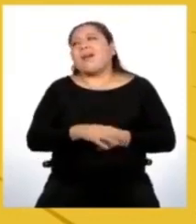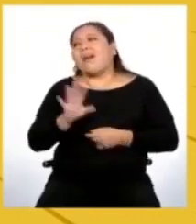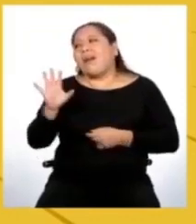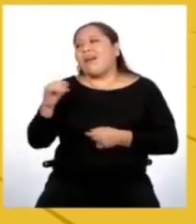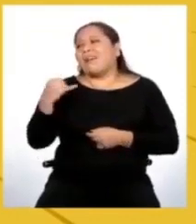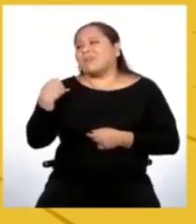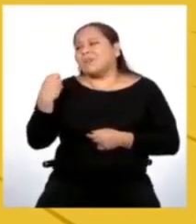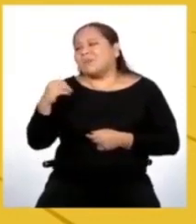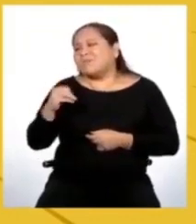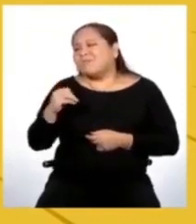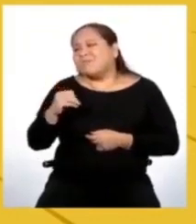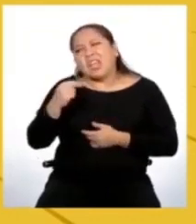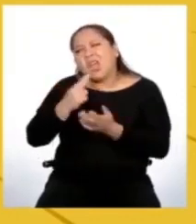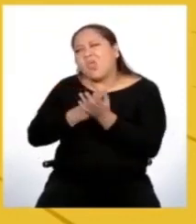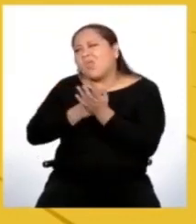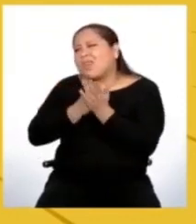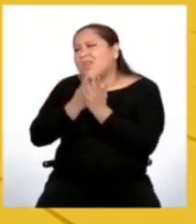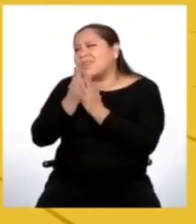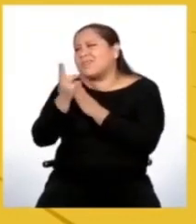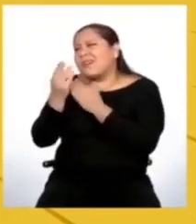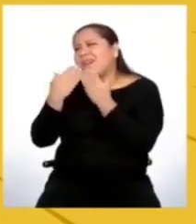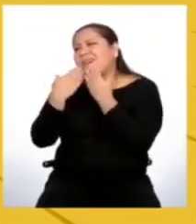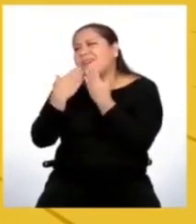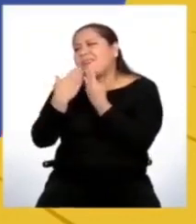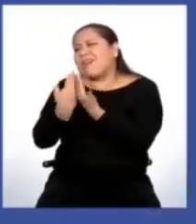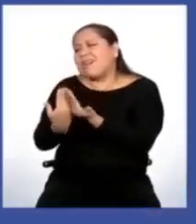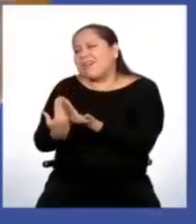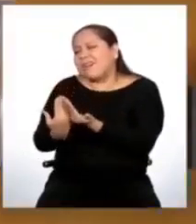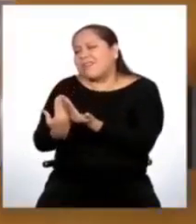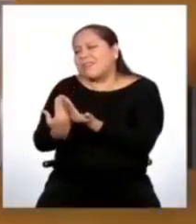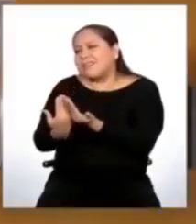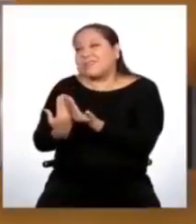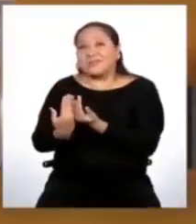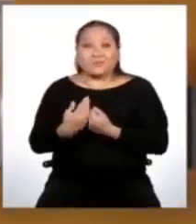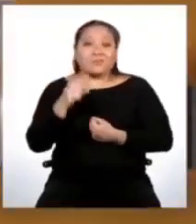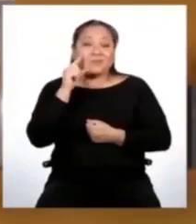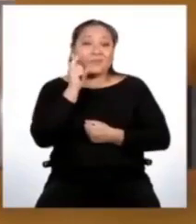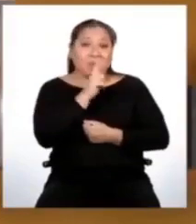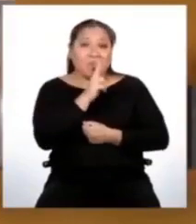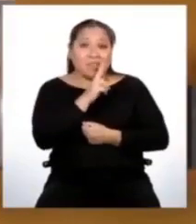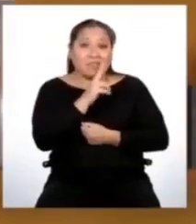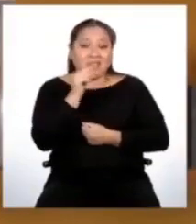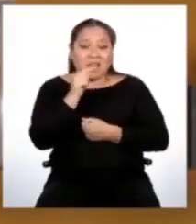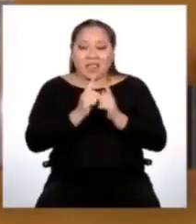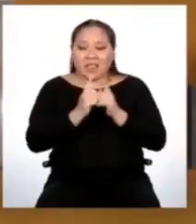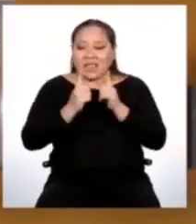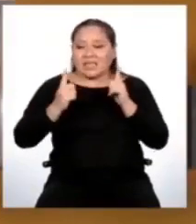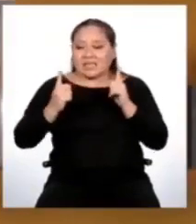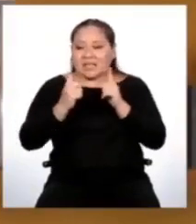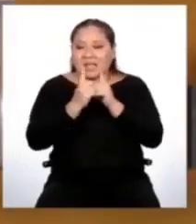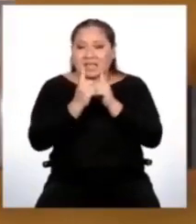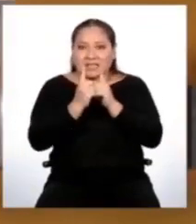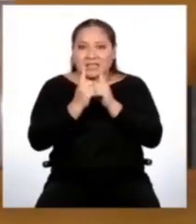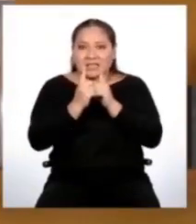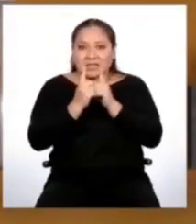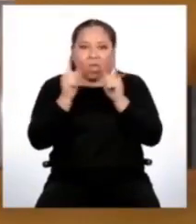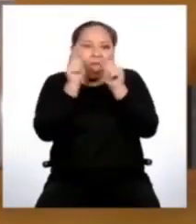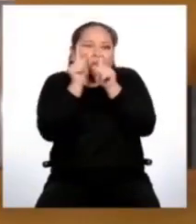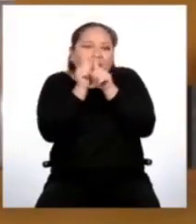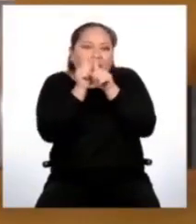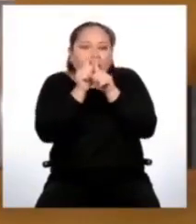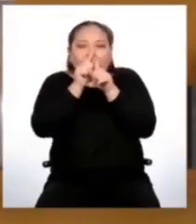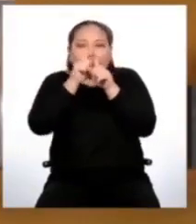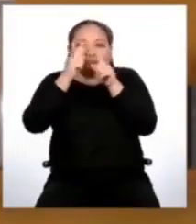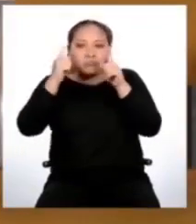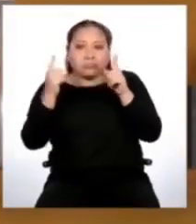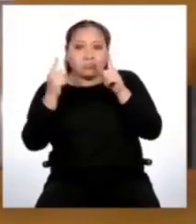Joven, qué honesto. Muchas gracias. Como pudieron ver, hay una distancia prudente entre los personajes.